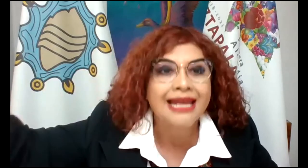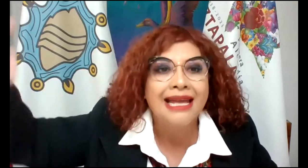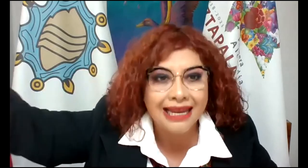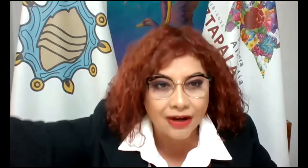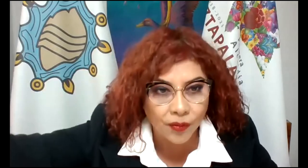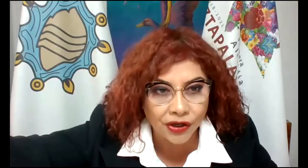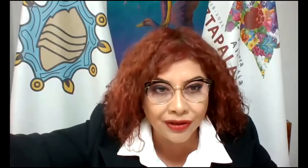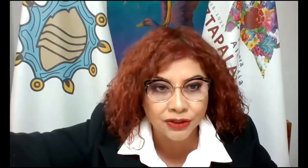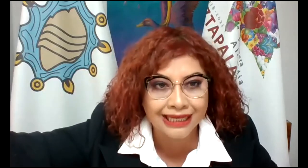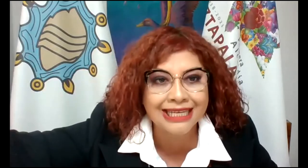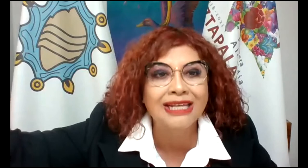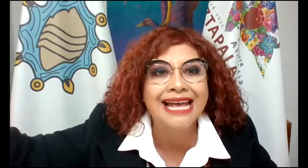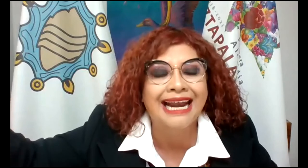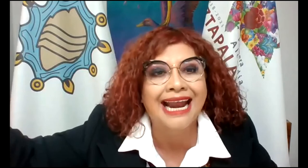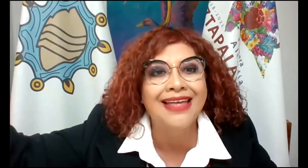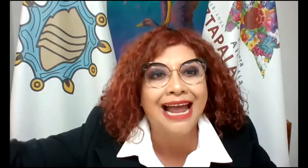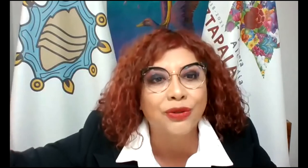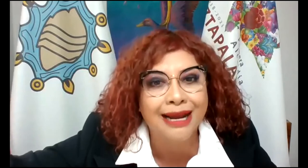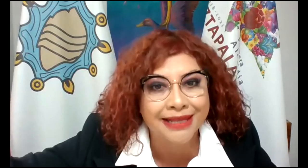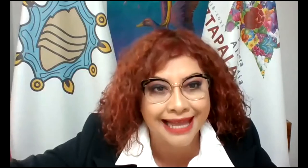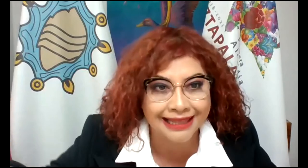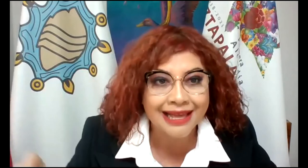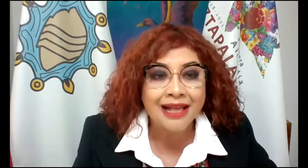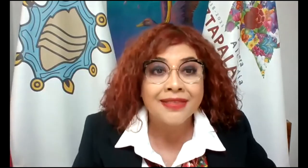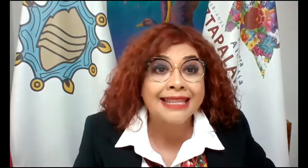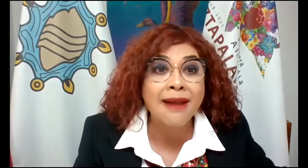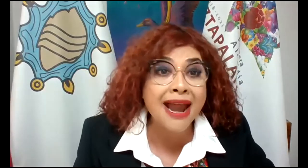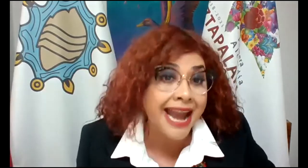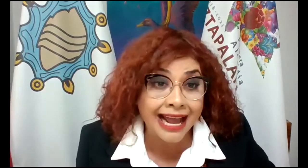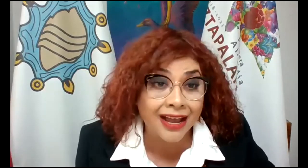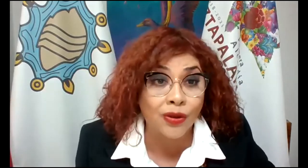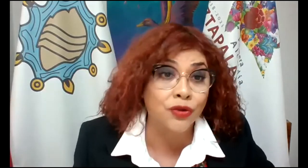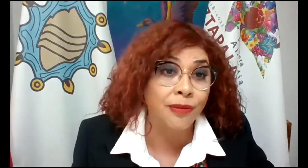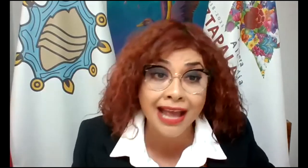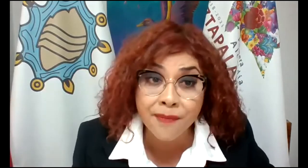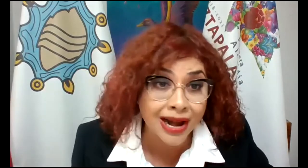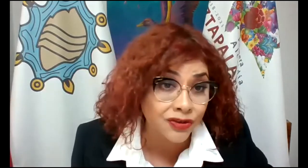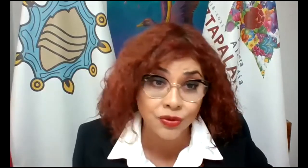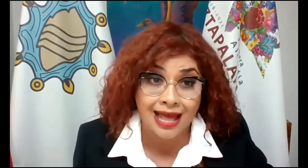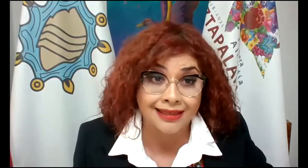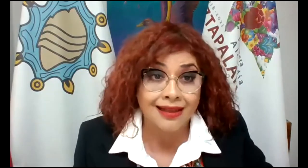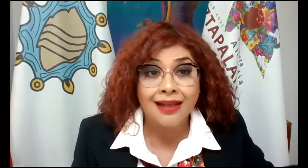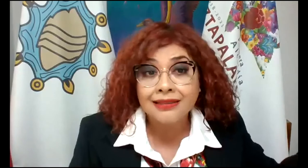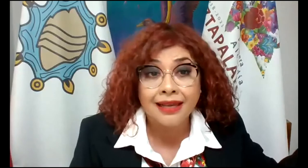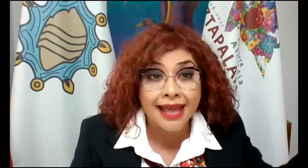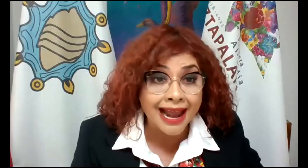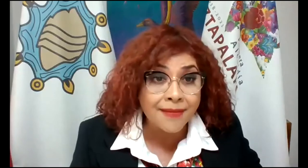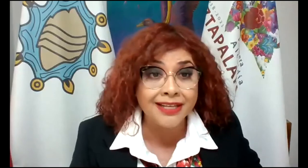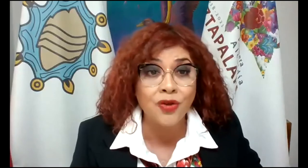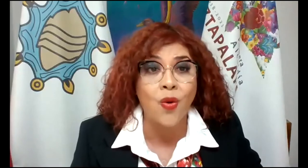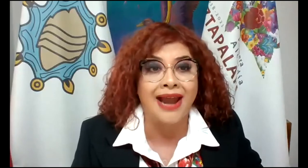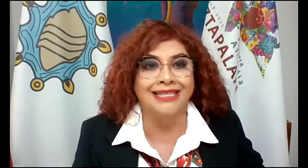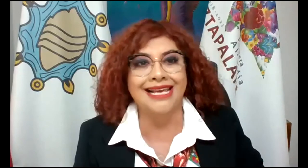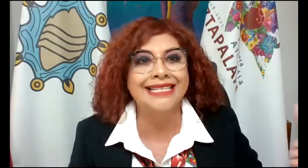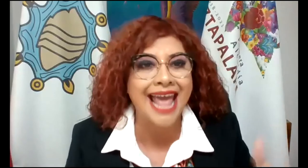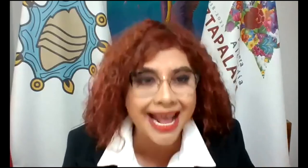termine, el gobierno de la ciudad se encargará de la otra mitad. De tal manera que cuando se venga por la ciudad, se llegue a la